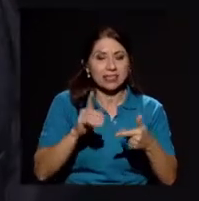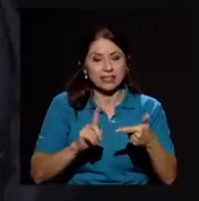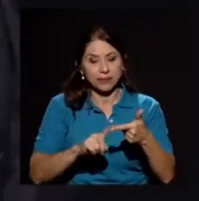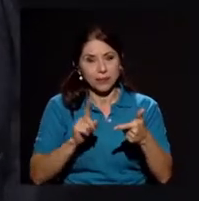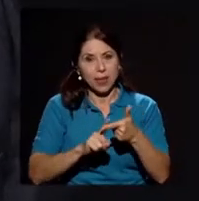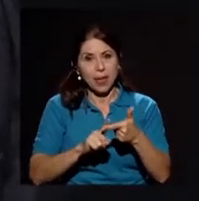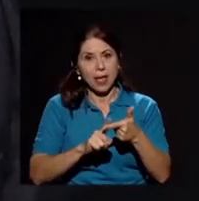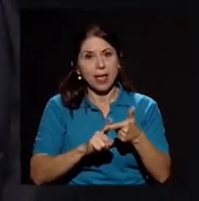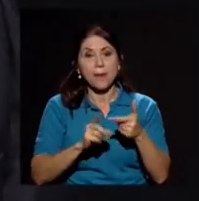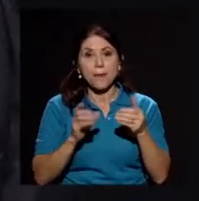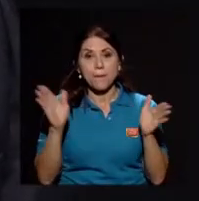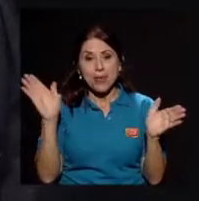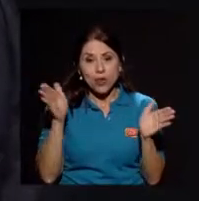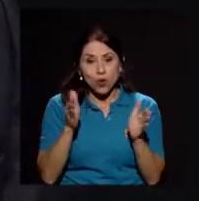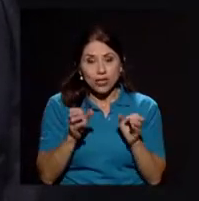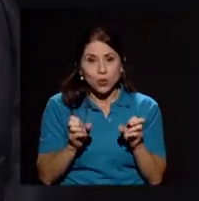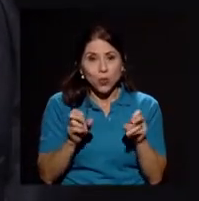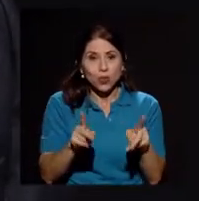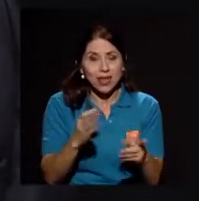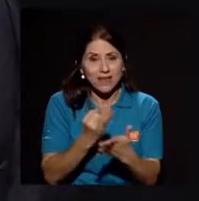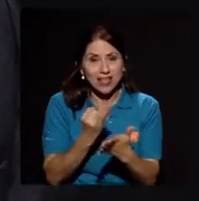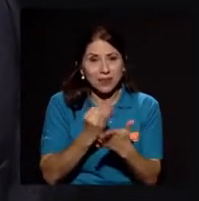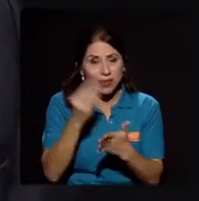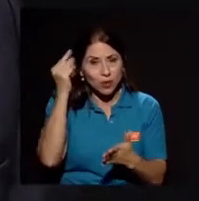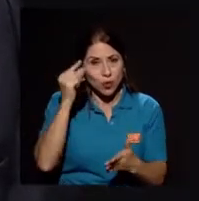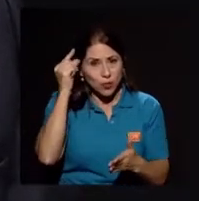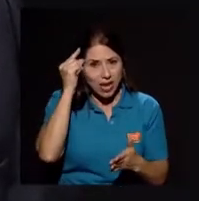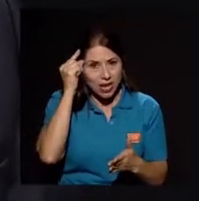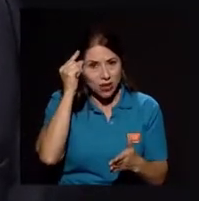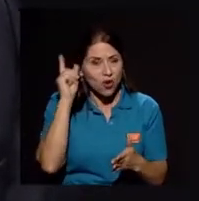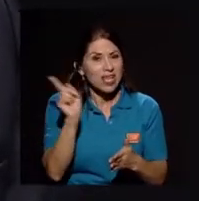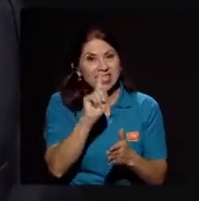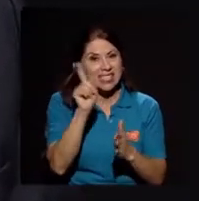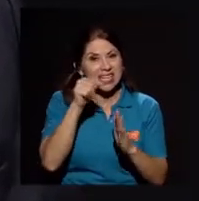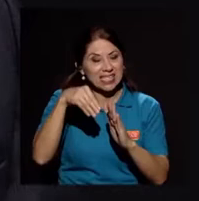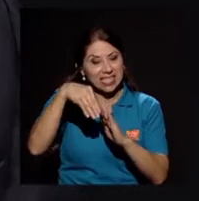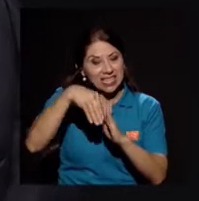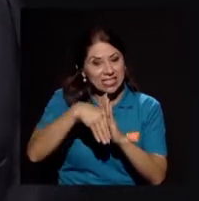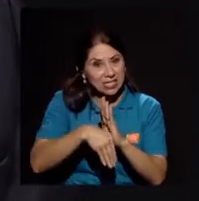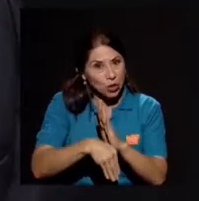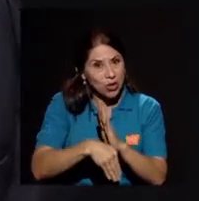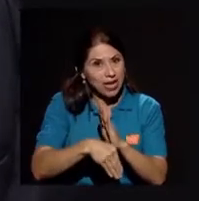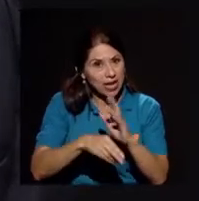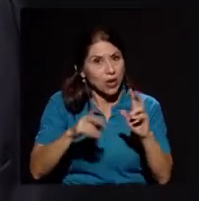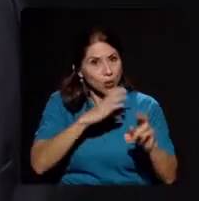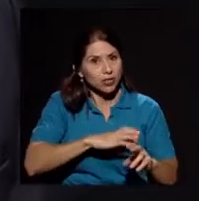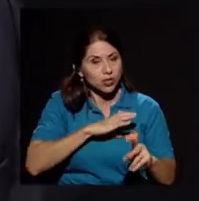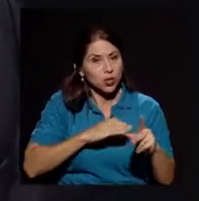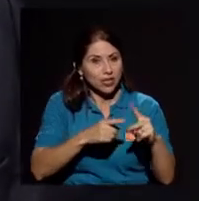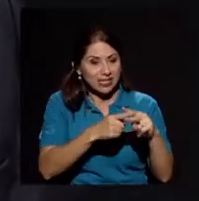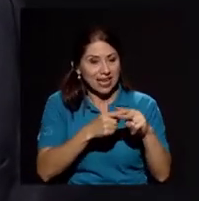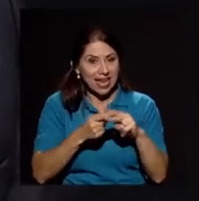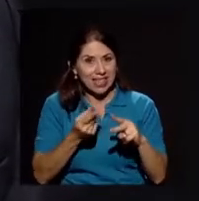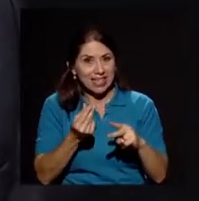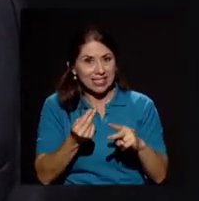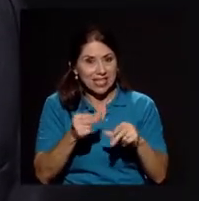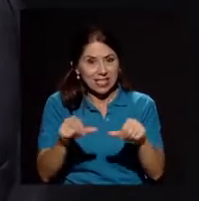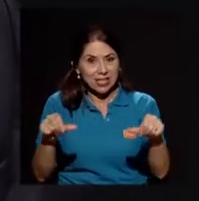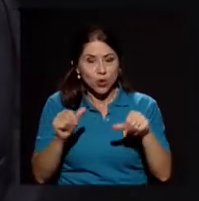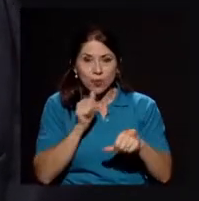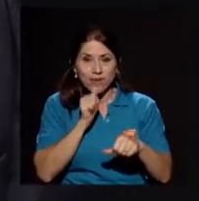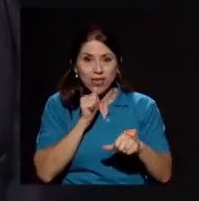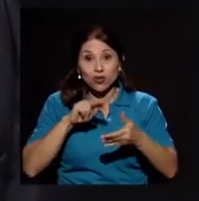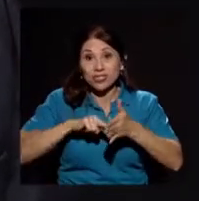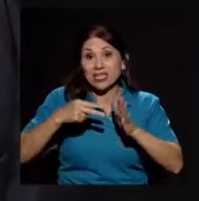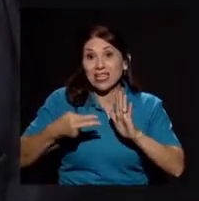financiamiento del gobierno sin que se deterioren las condiciones crediticias del sector privado eso significa básicamente sin que el déficit